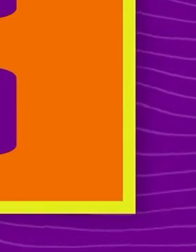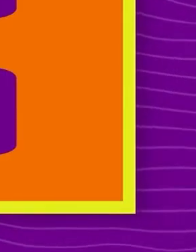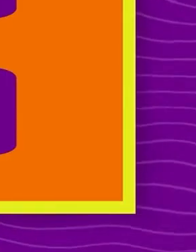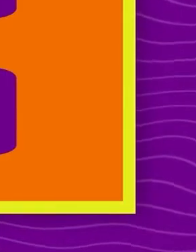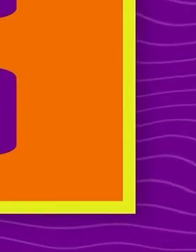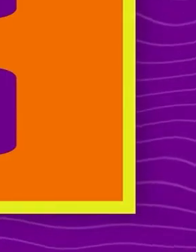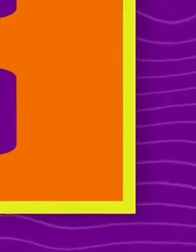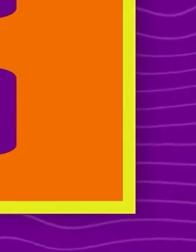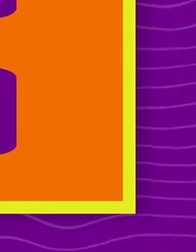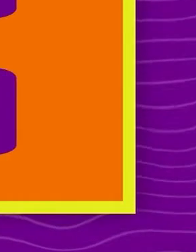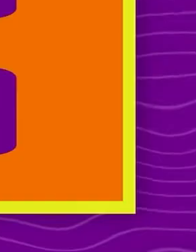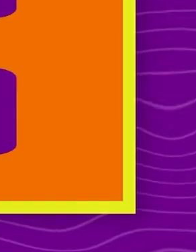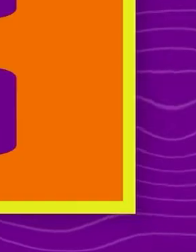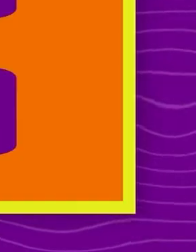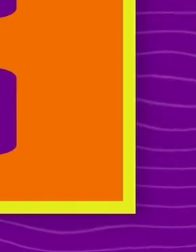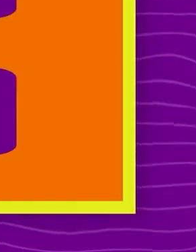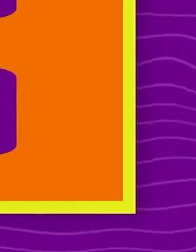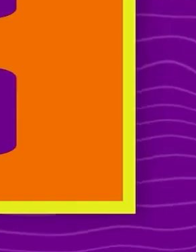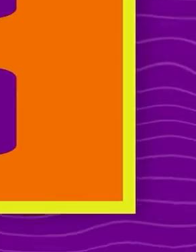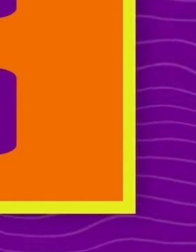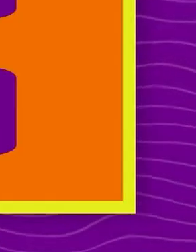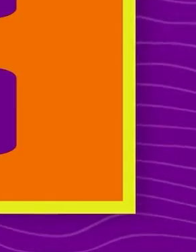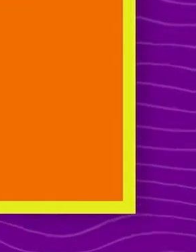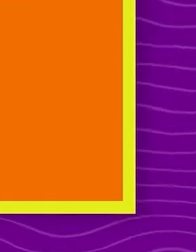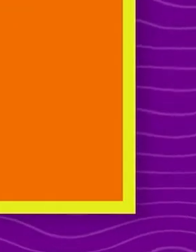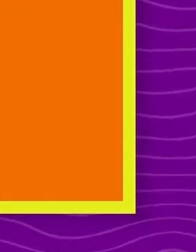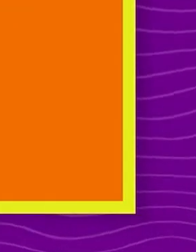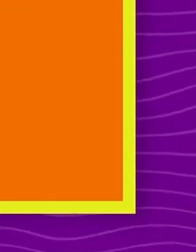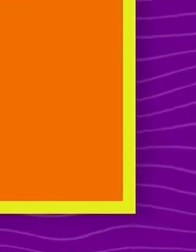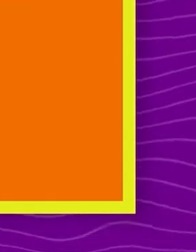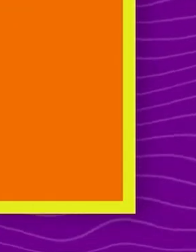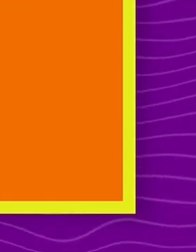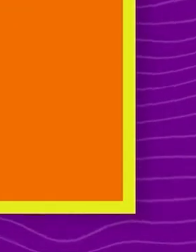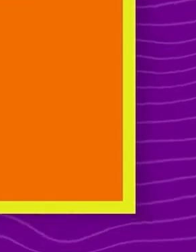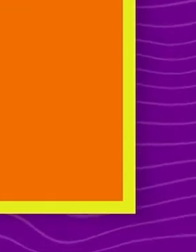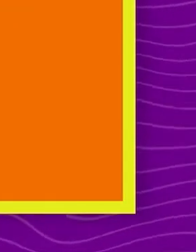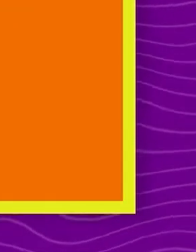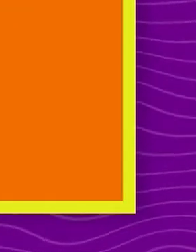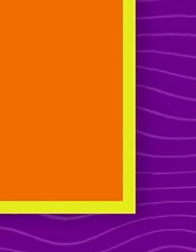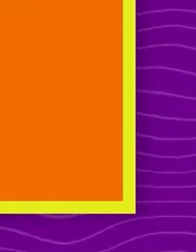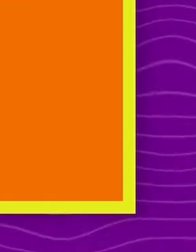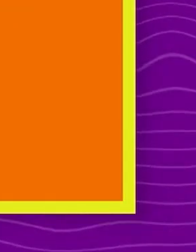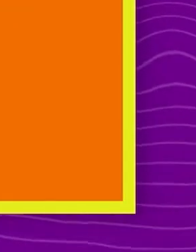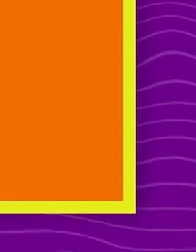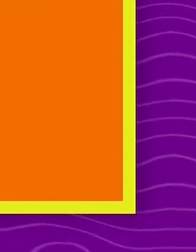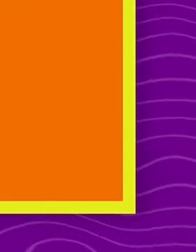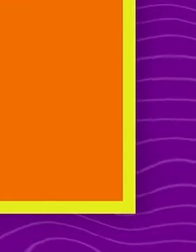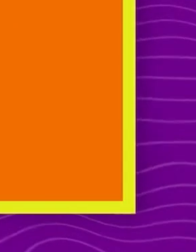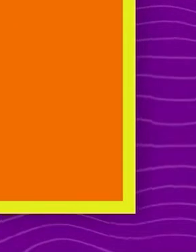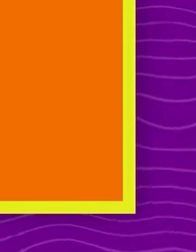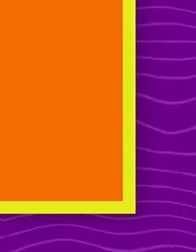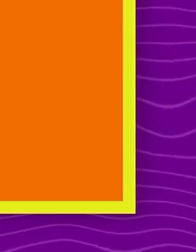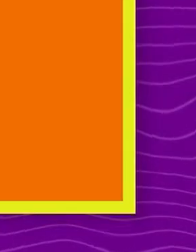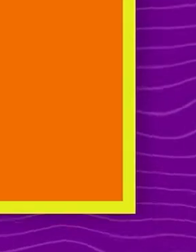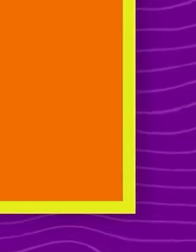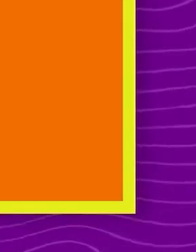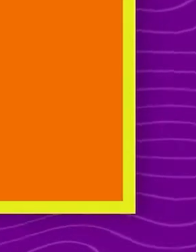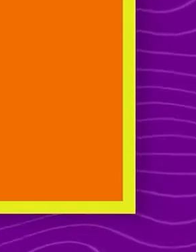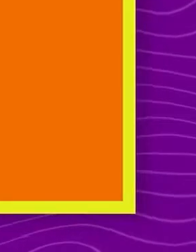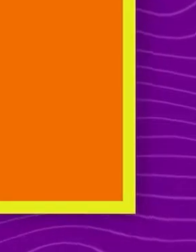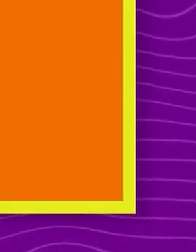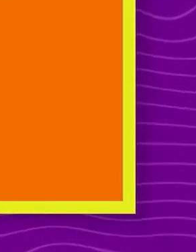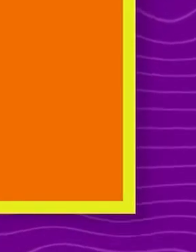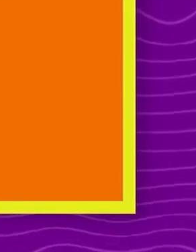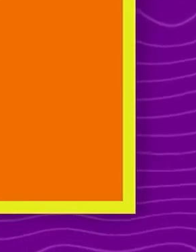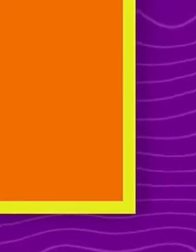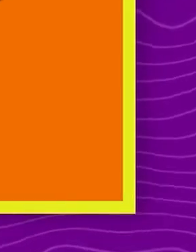e historia científica. La historia anticuaria se dedica a coleccionar datos e incluso